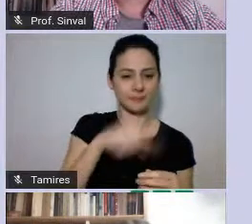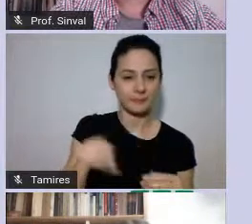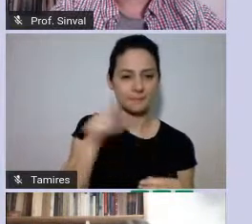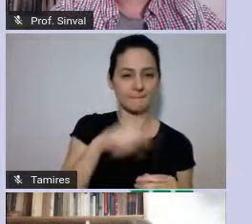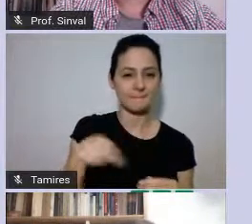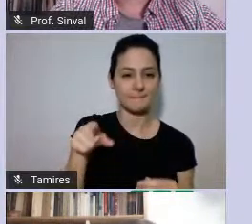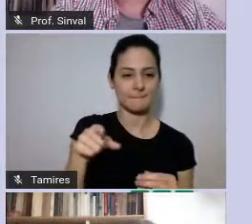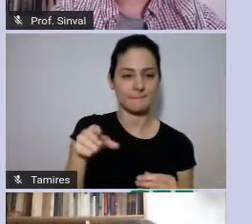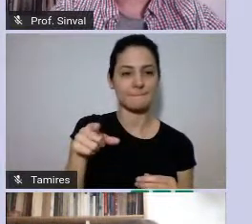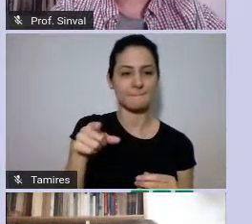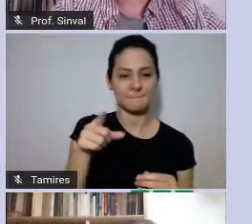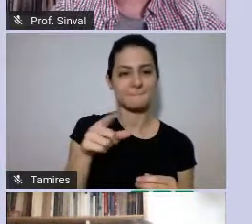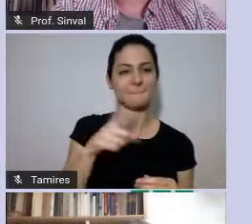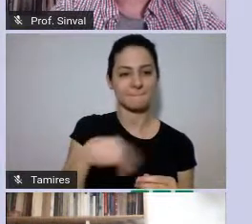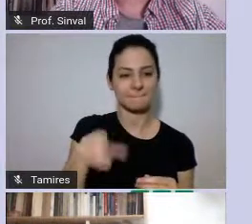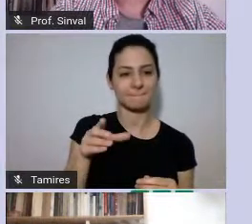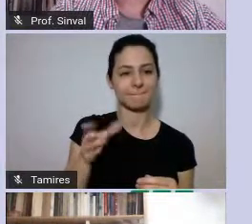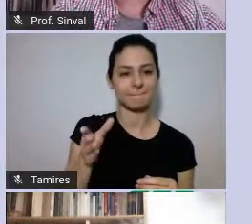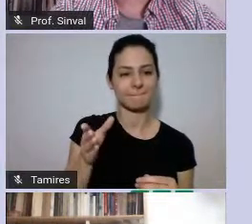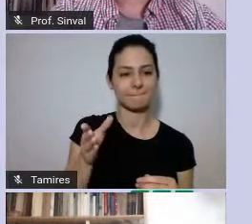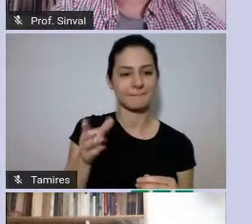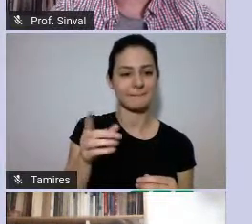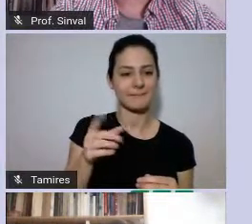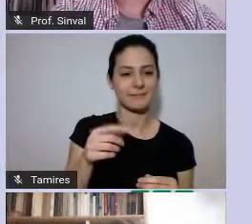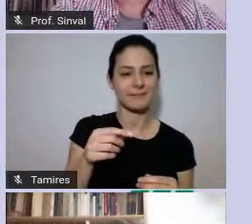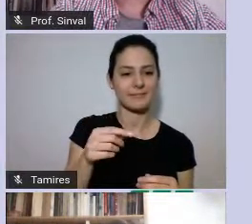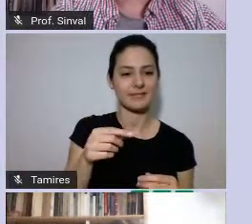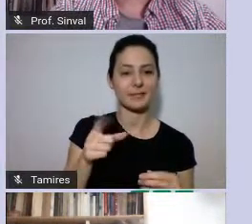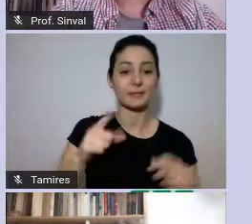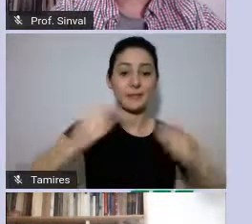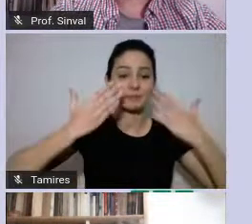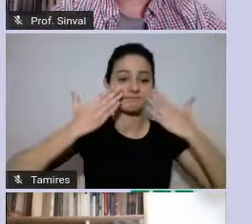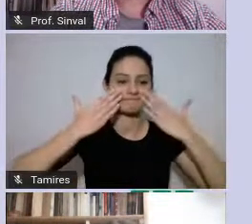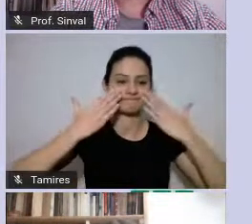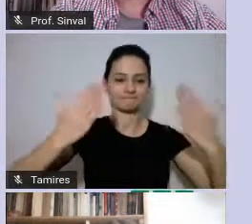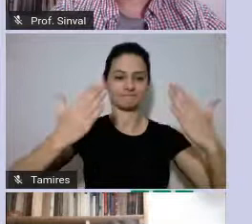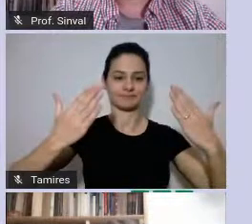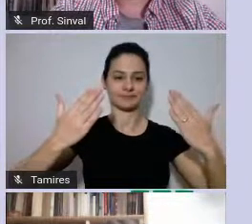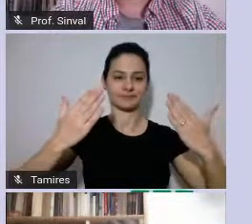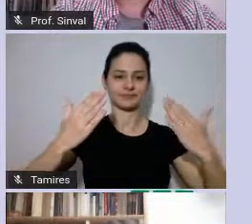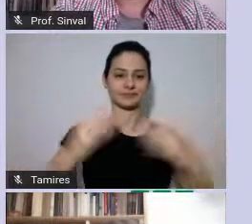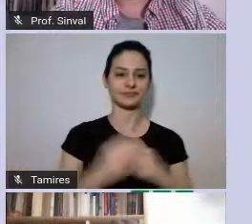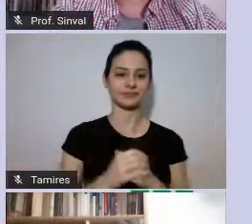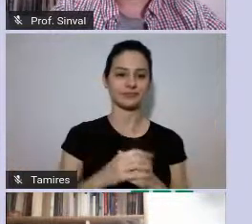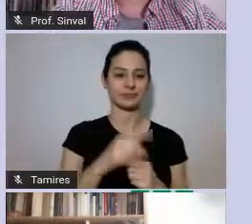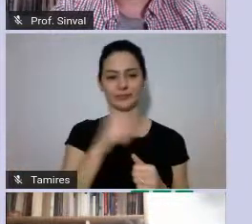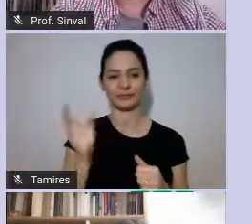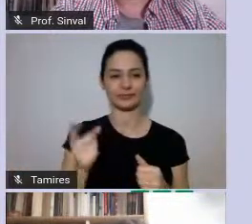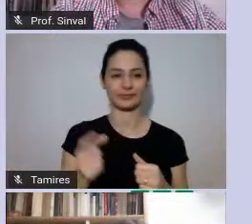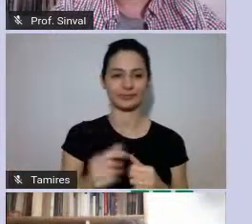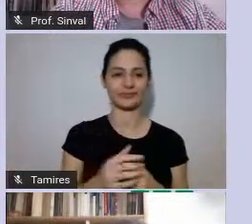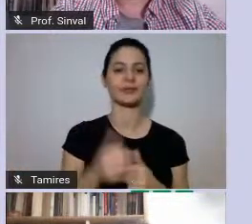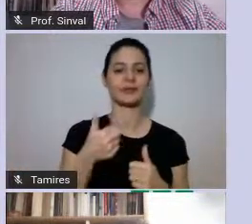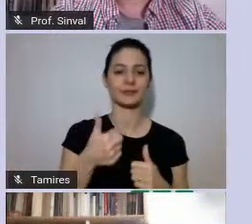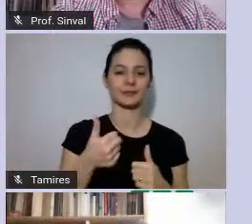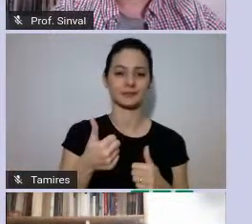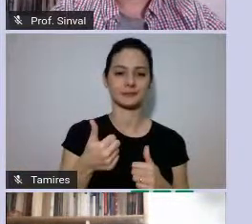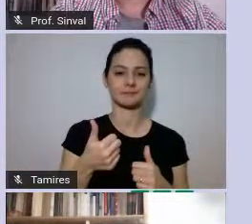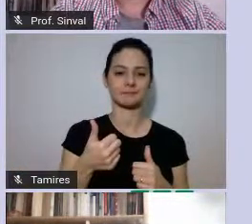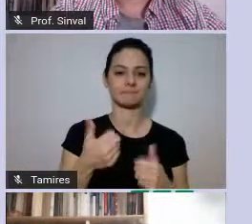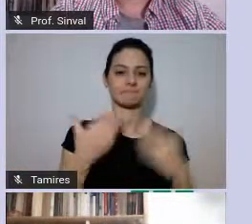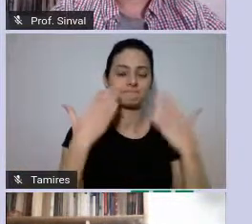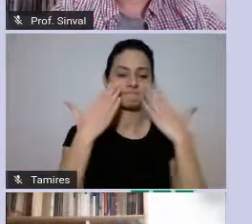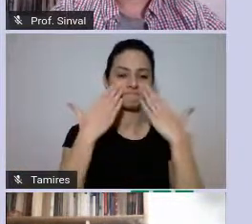¿Un poco más? Ahí. No, esta idea del escándalo público. El escándalo público